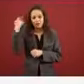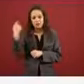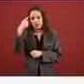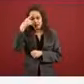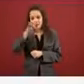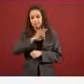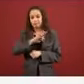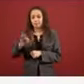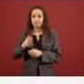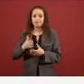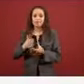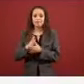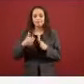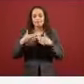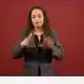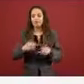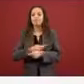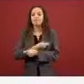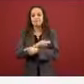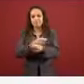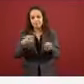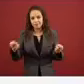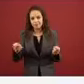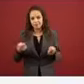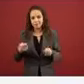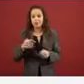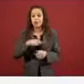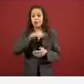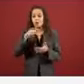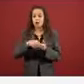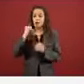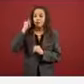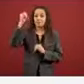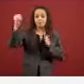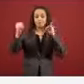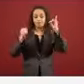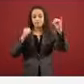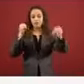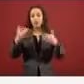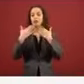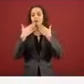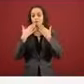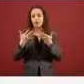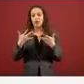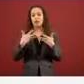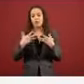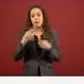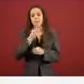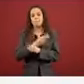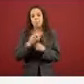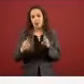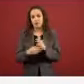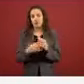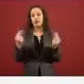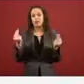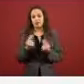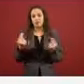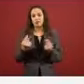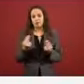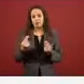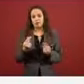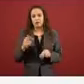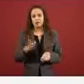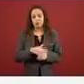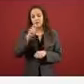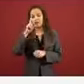que rápidamente nuestros compañeros en los lugares más lejanos puedan acceder a tener los insumos que ustedes saben no han sido del todo